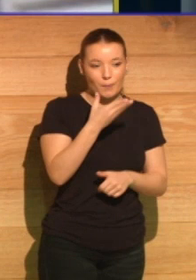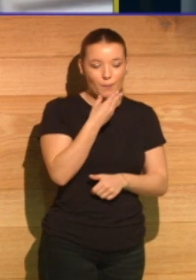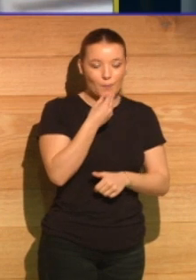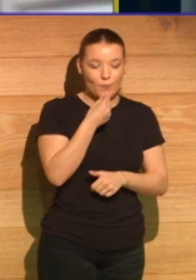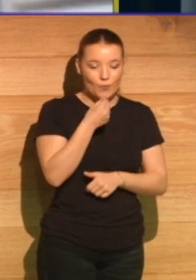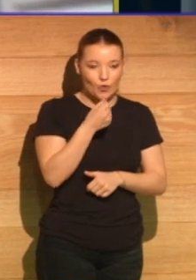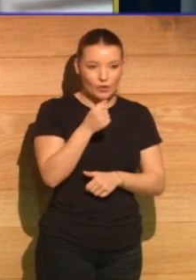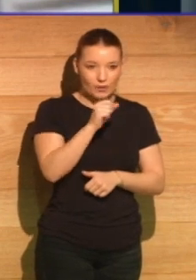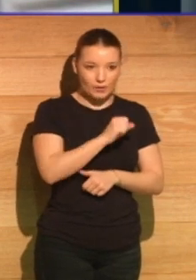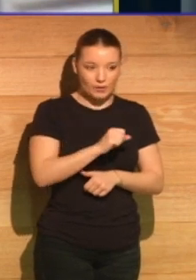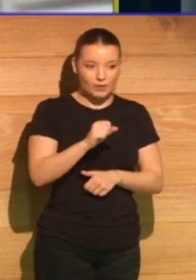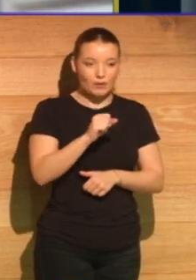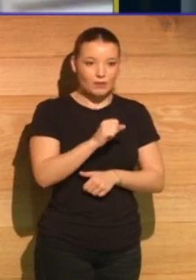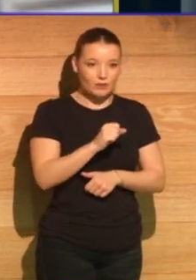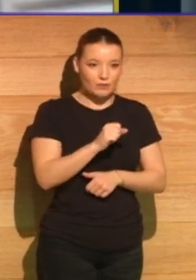de Laura tiene